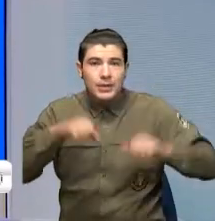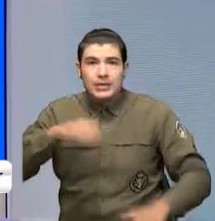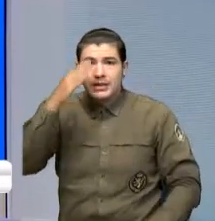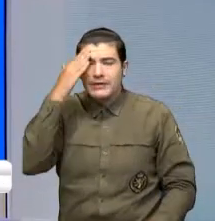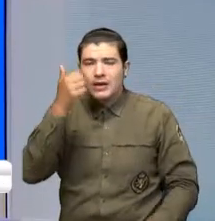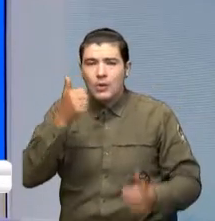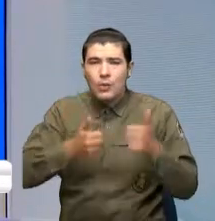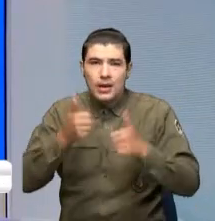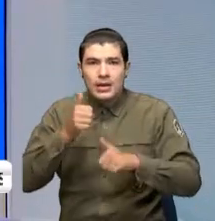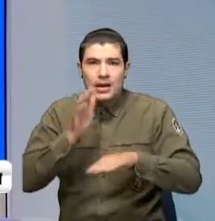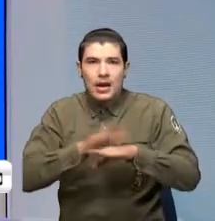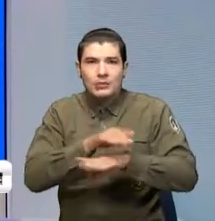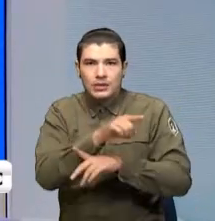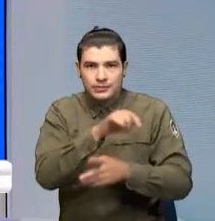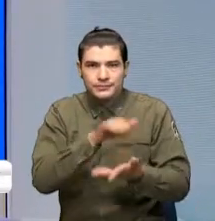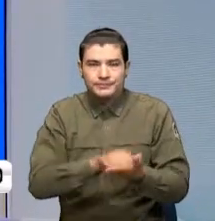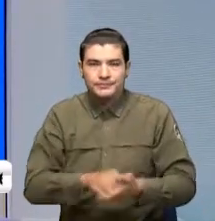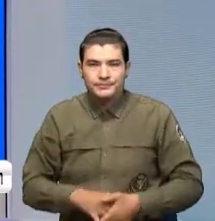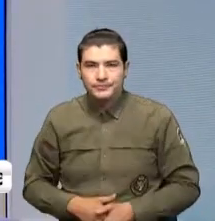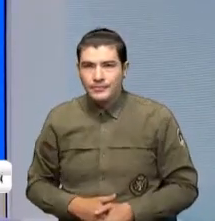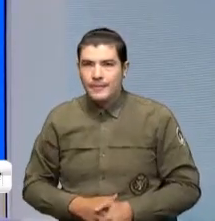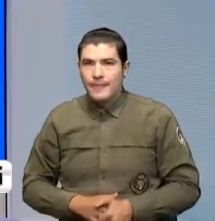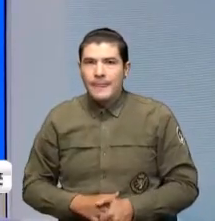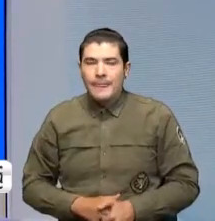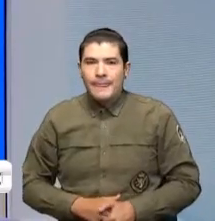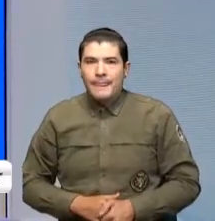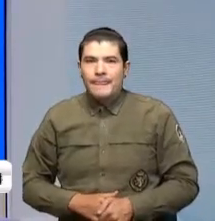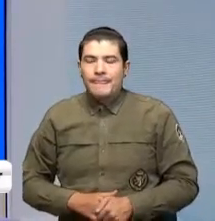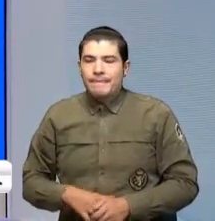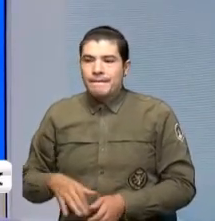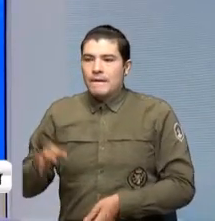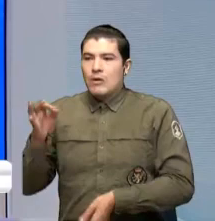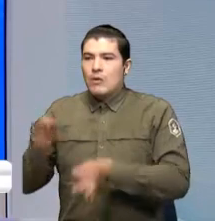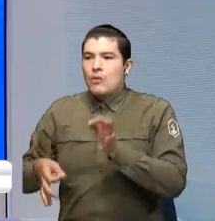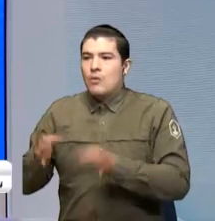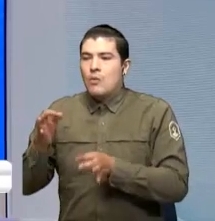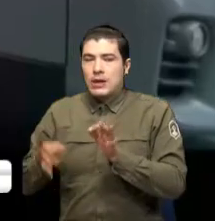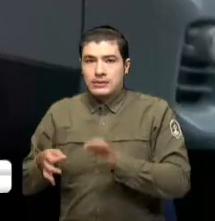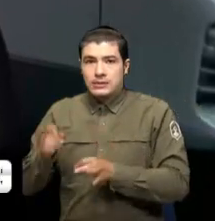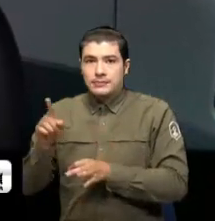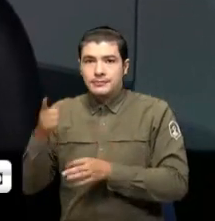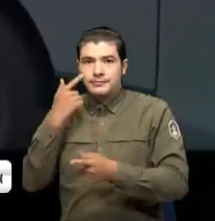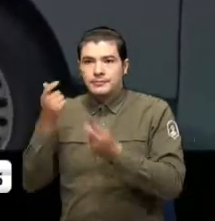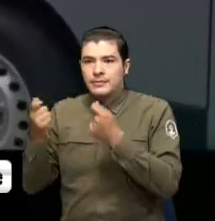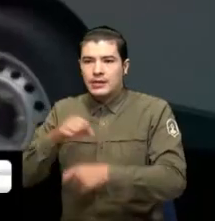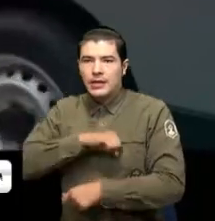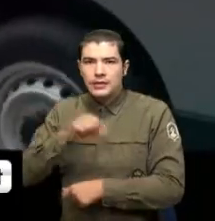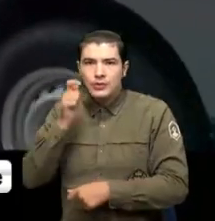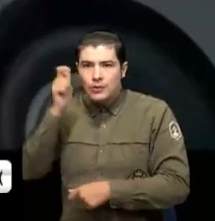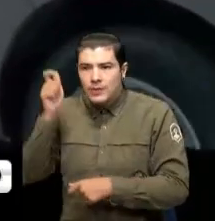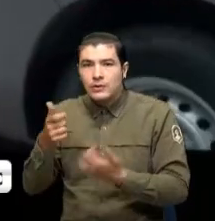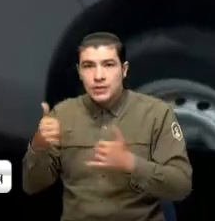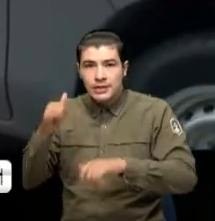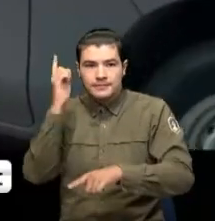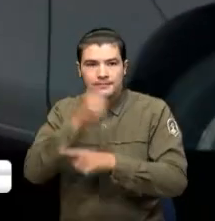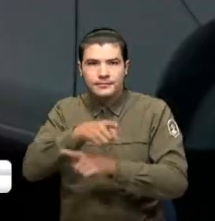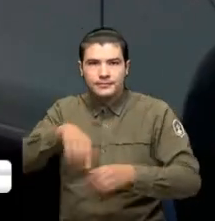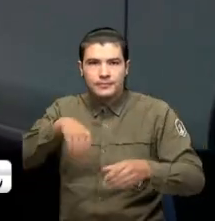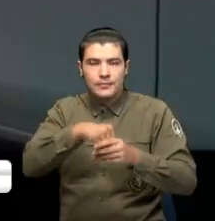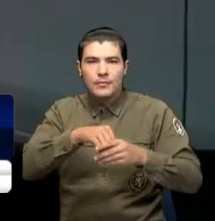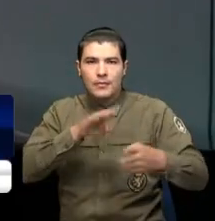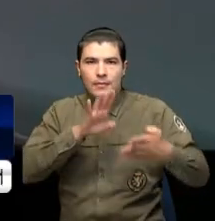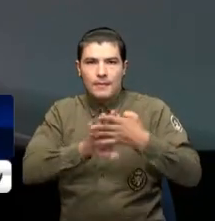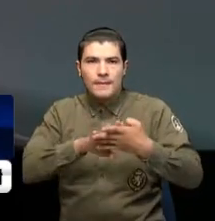Muy bien, y continuamos con más información en Oriente Noticias. Un juez con función de control de garantías dictó medida de aseguramiento con